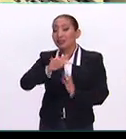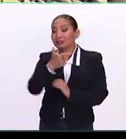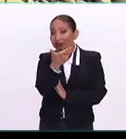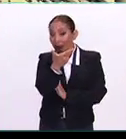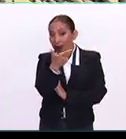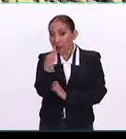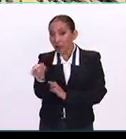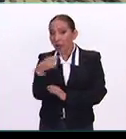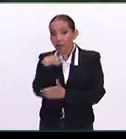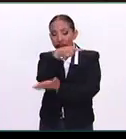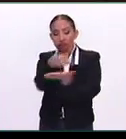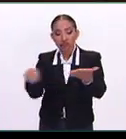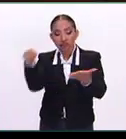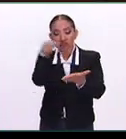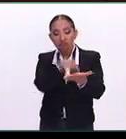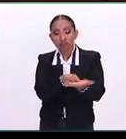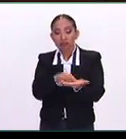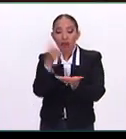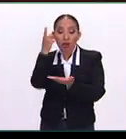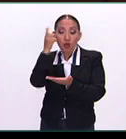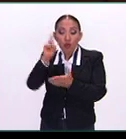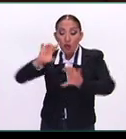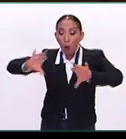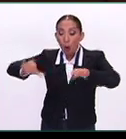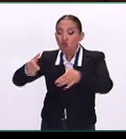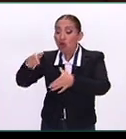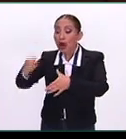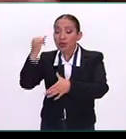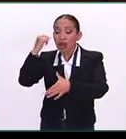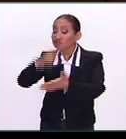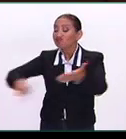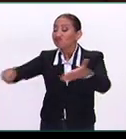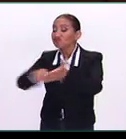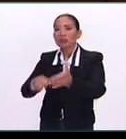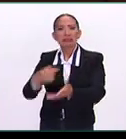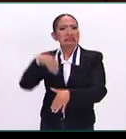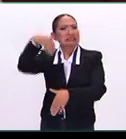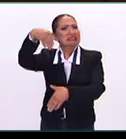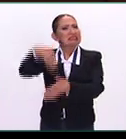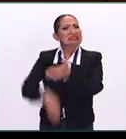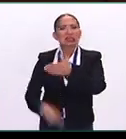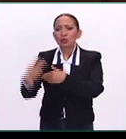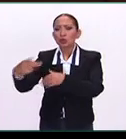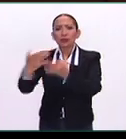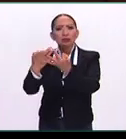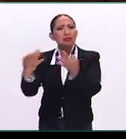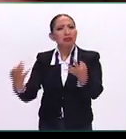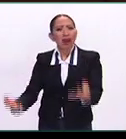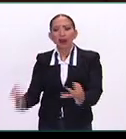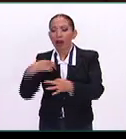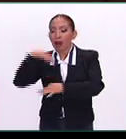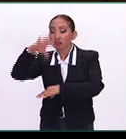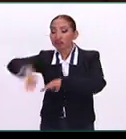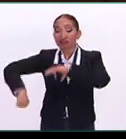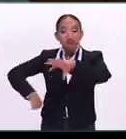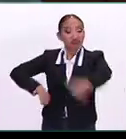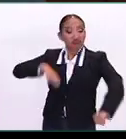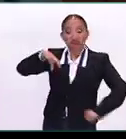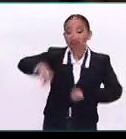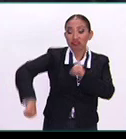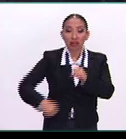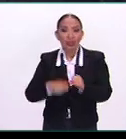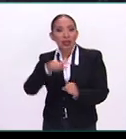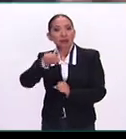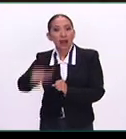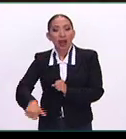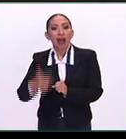1857 se suprimió la propiedad comunal de los indios. Fue fatal. Sus tierras empezaron a ser enajenadas,